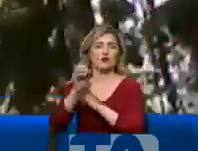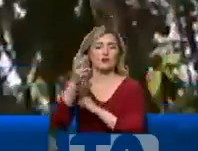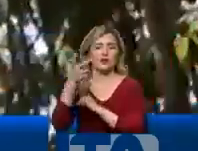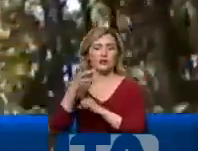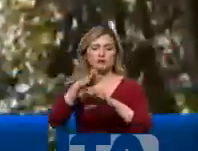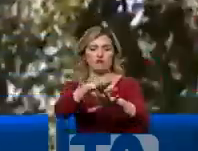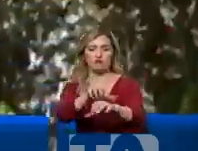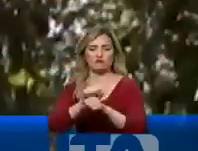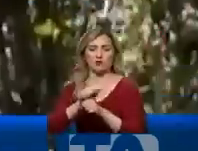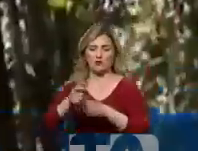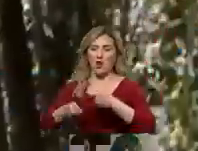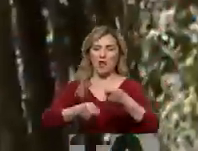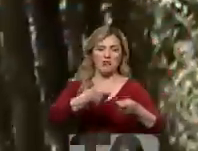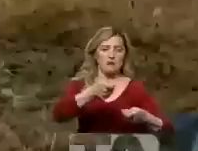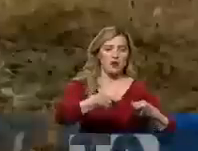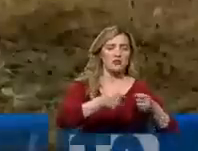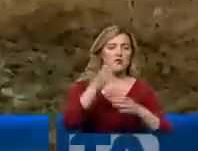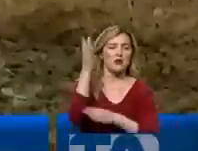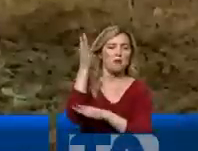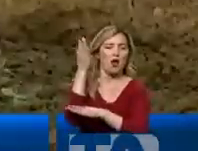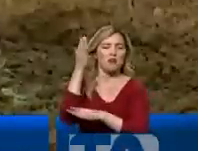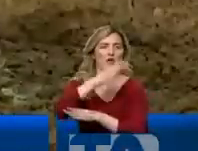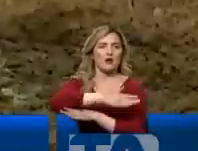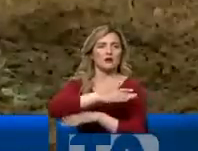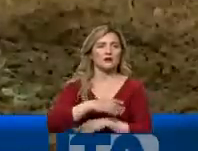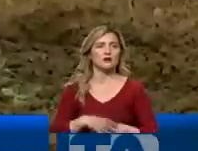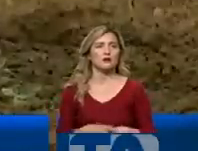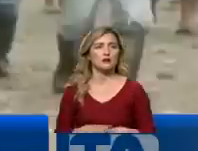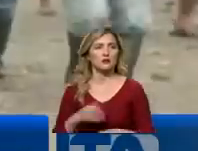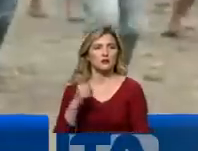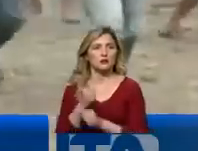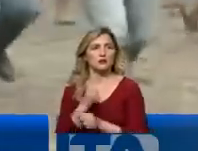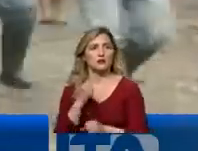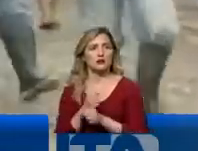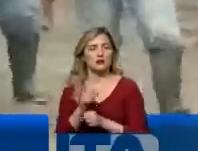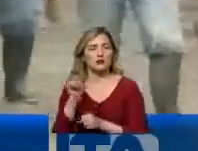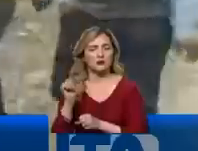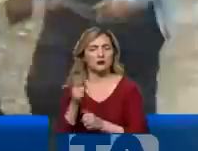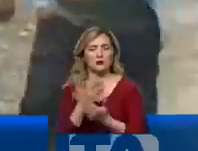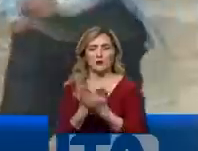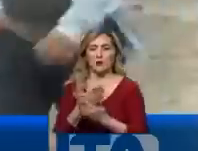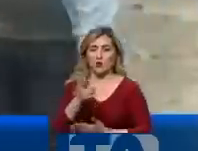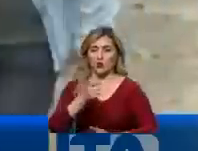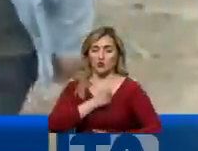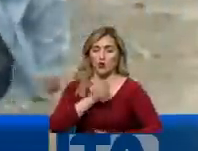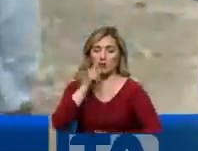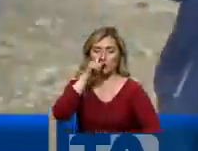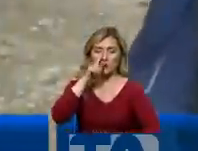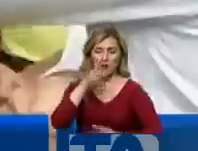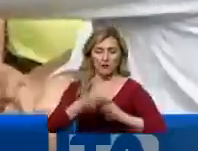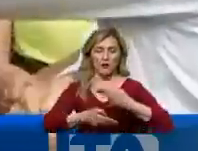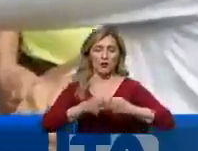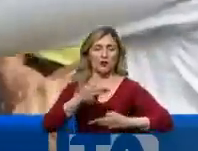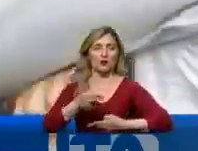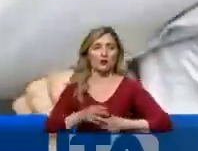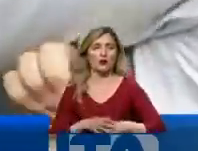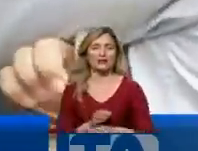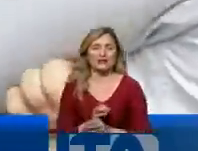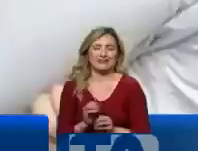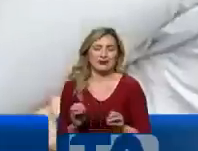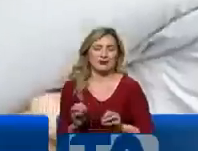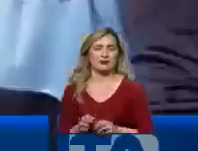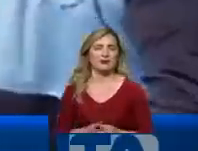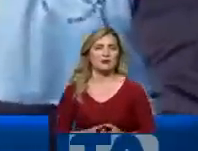se hicieron varias ventas de la madera, pero para los trabajadores a quienes se les ofreció ser dueños del negocio, no quedó